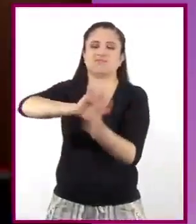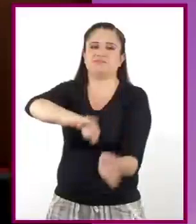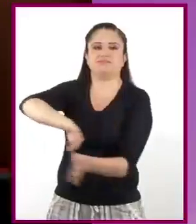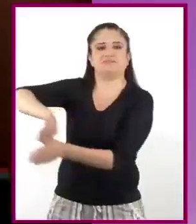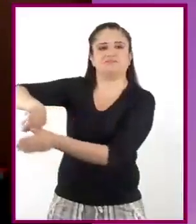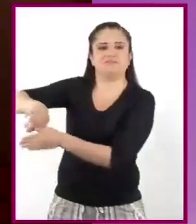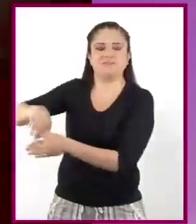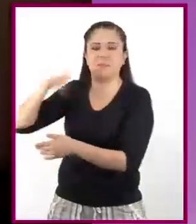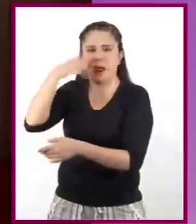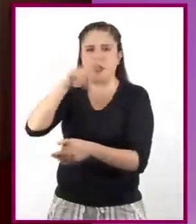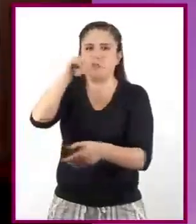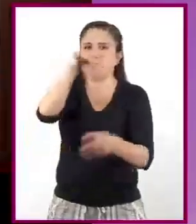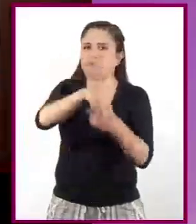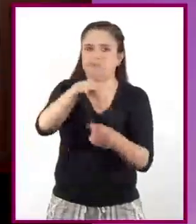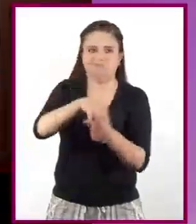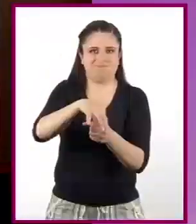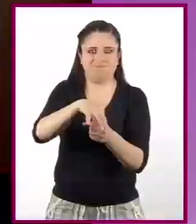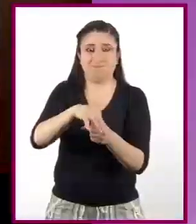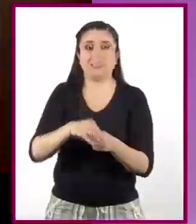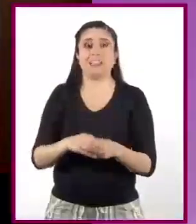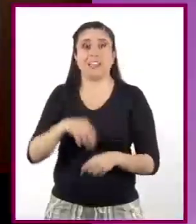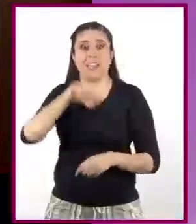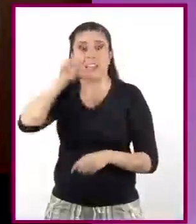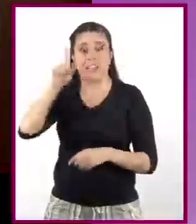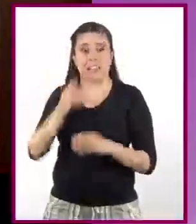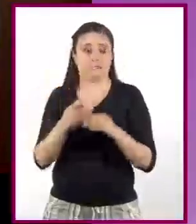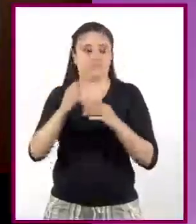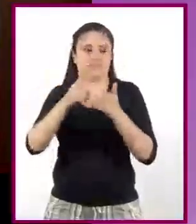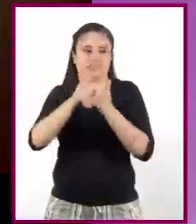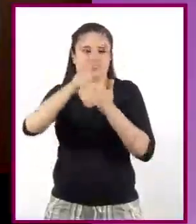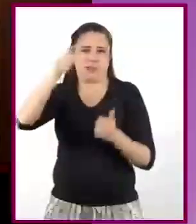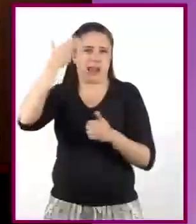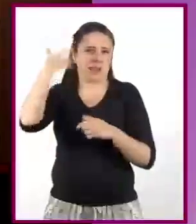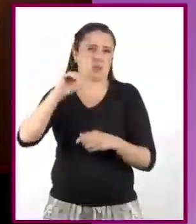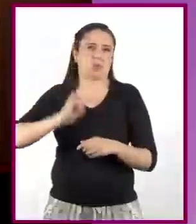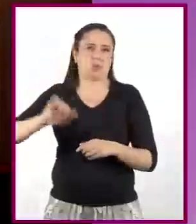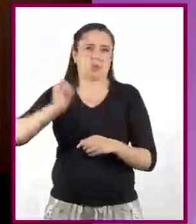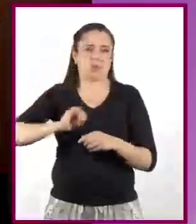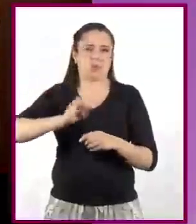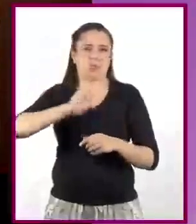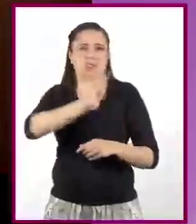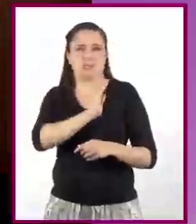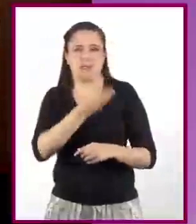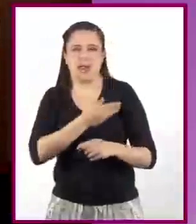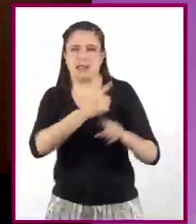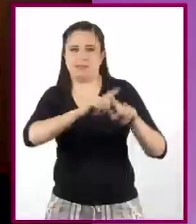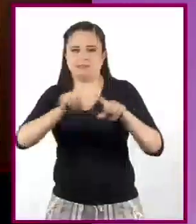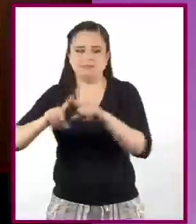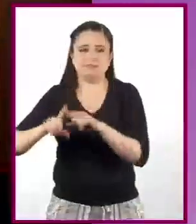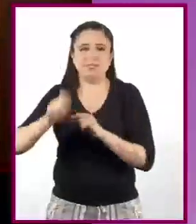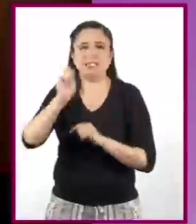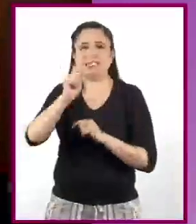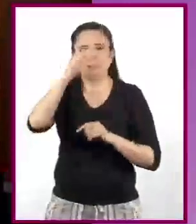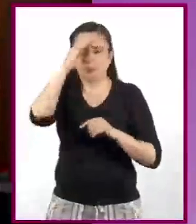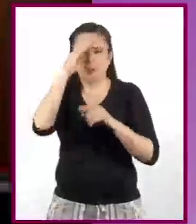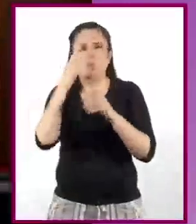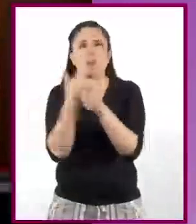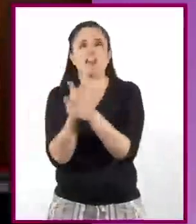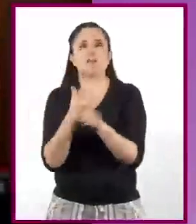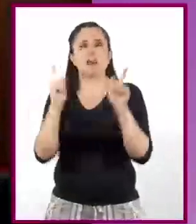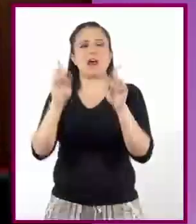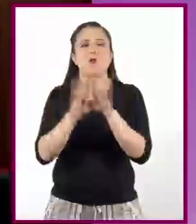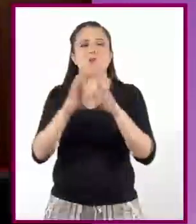elección. En la Nueva España, los grupos sociales con sus ideas libertarias influenciados por el pensamiento liberal de la